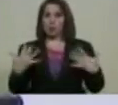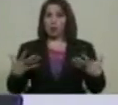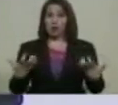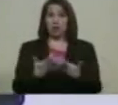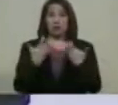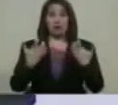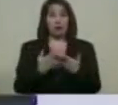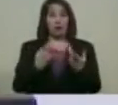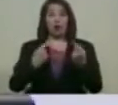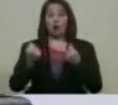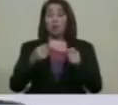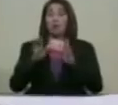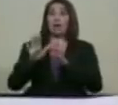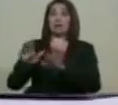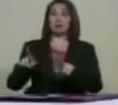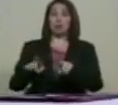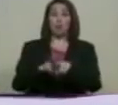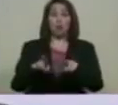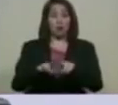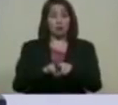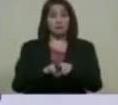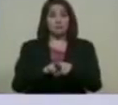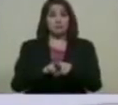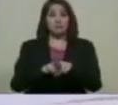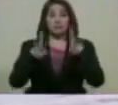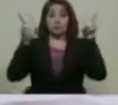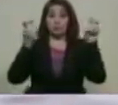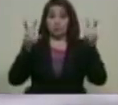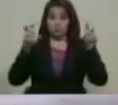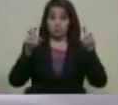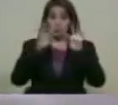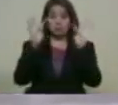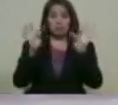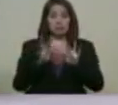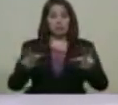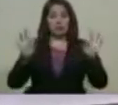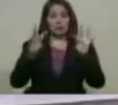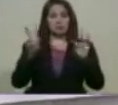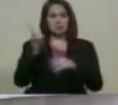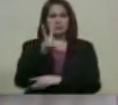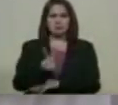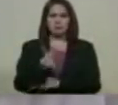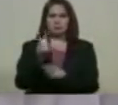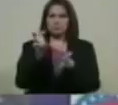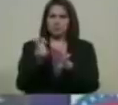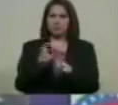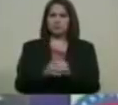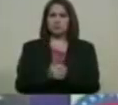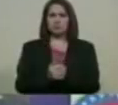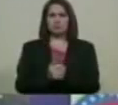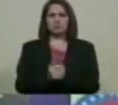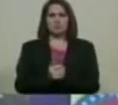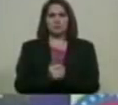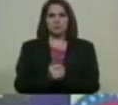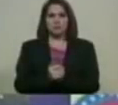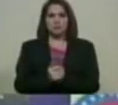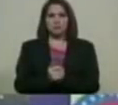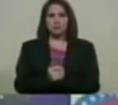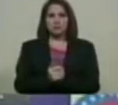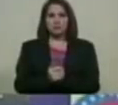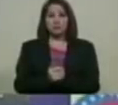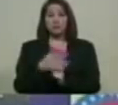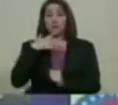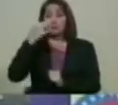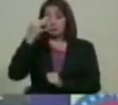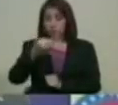económica absolutamente novedosos para el modelo venezolano. Quiere decir, y así lo